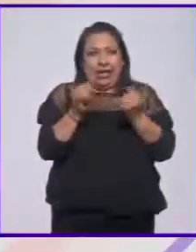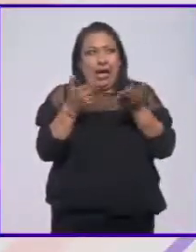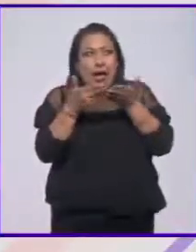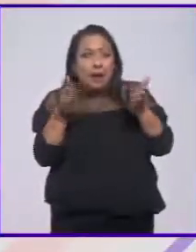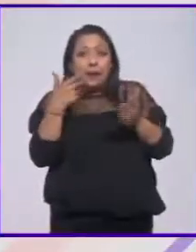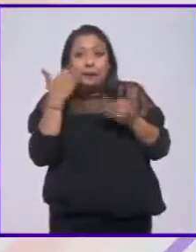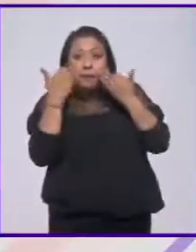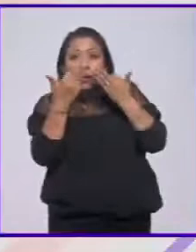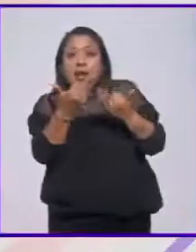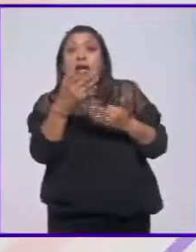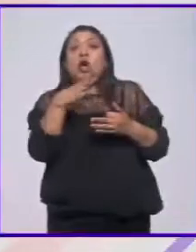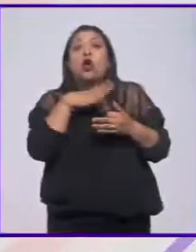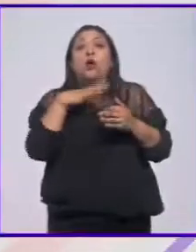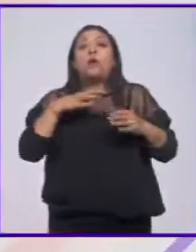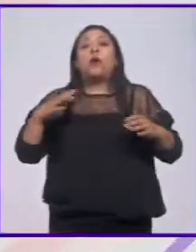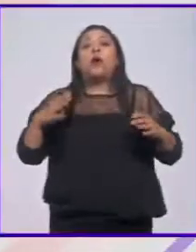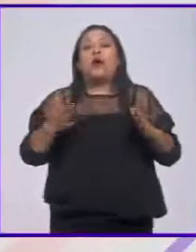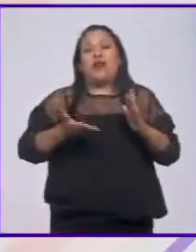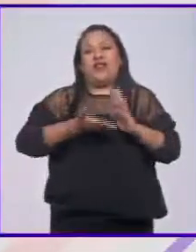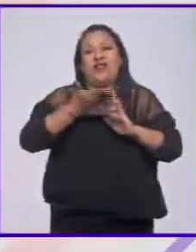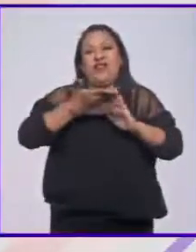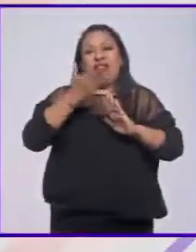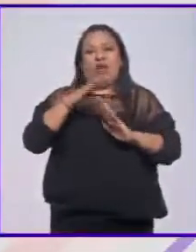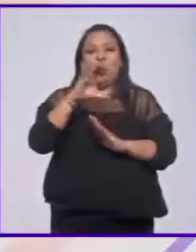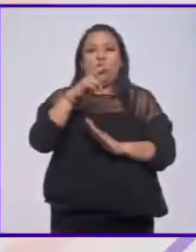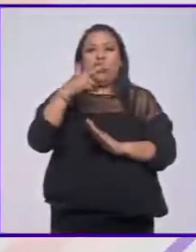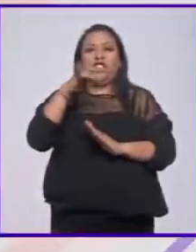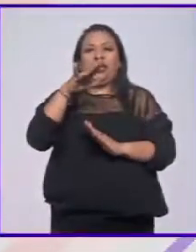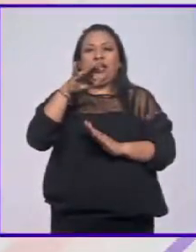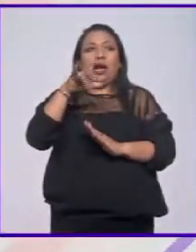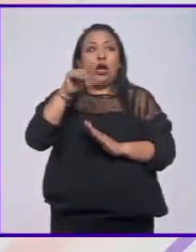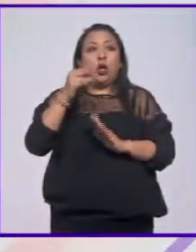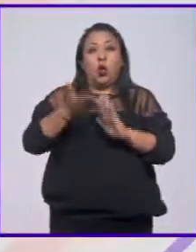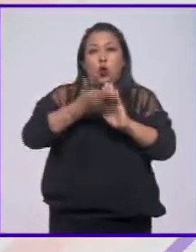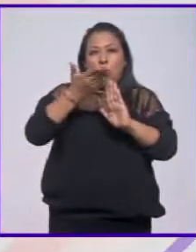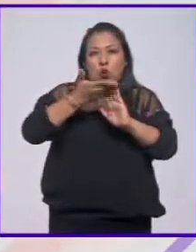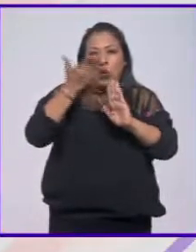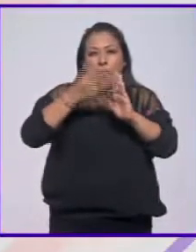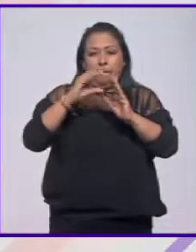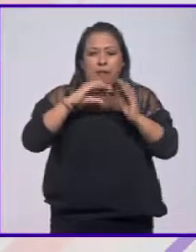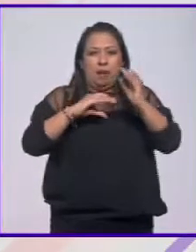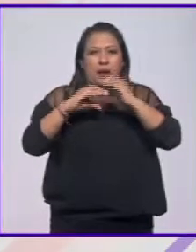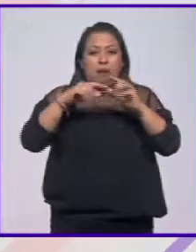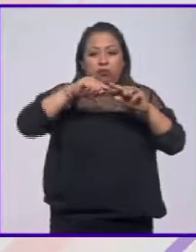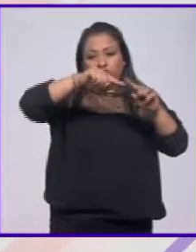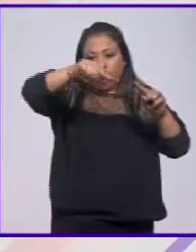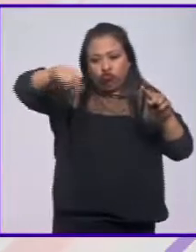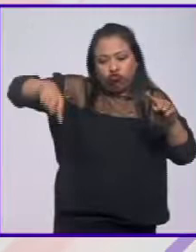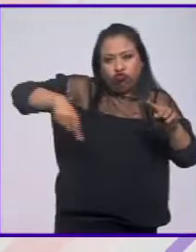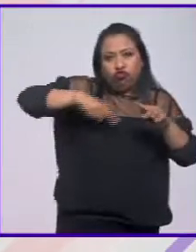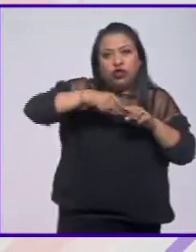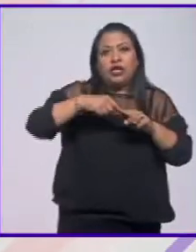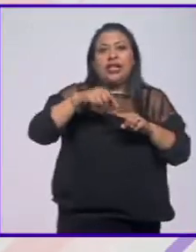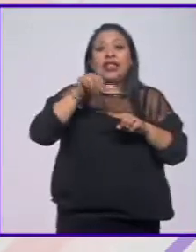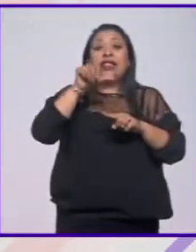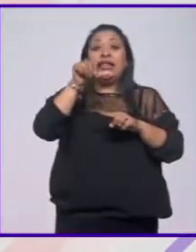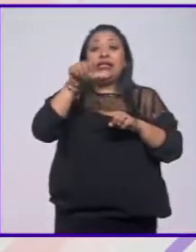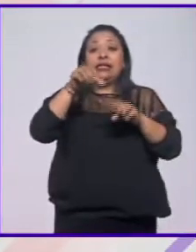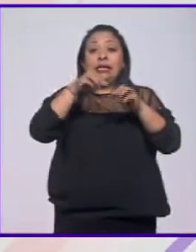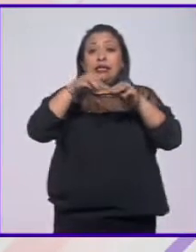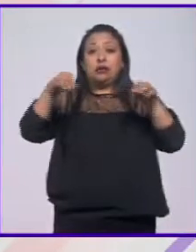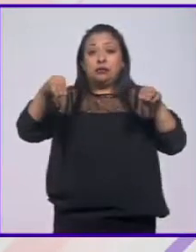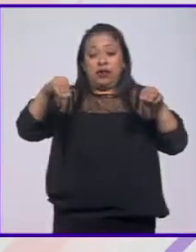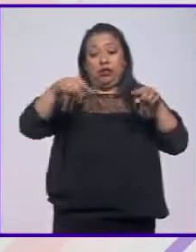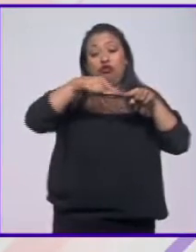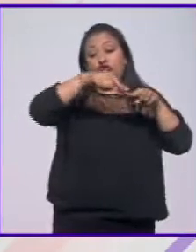donde se exhibe una parte del edificio Coachicalco, una construcción con planta circular de 16 metros de diámetro, en donde